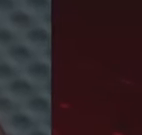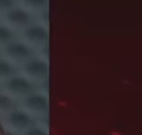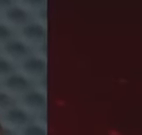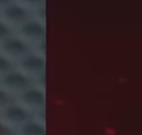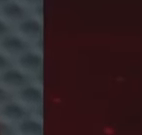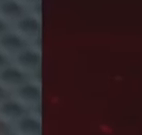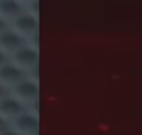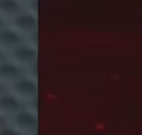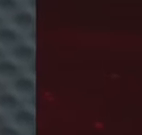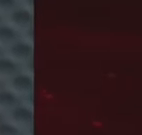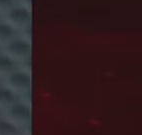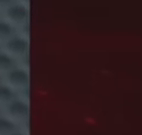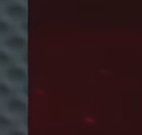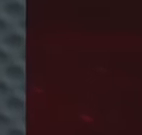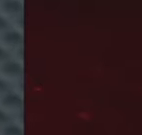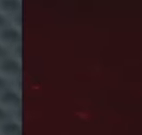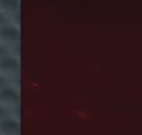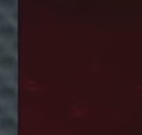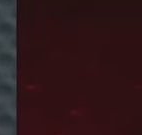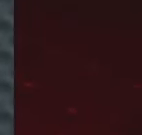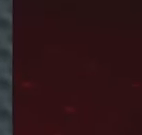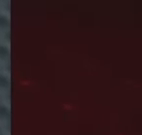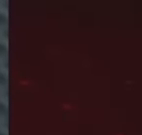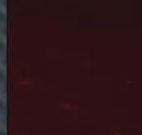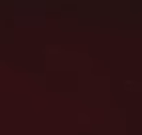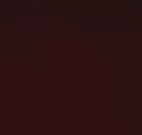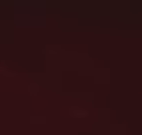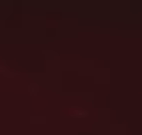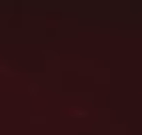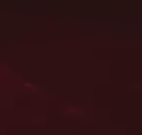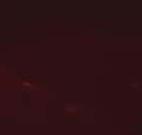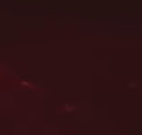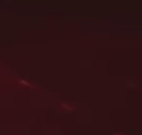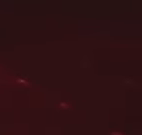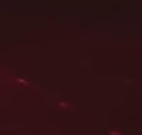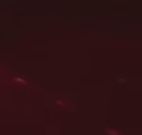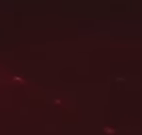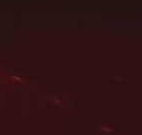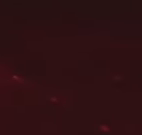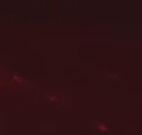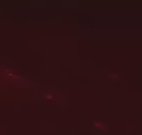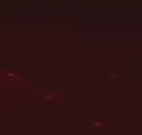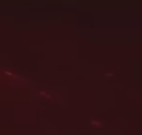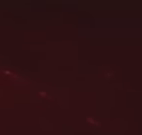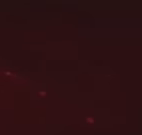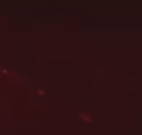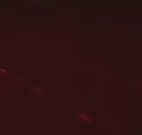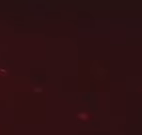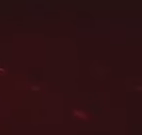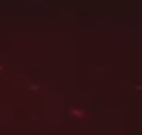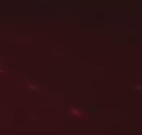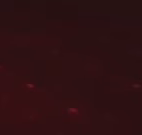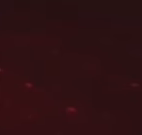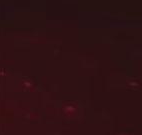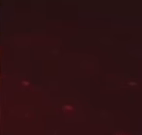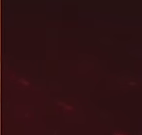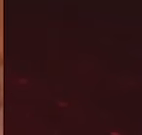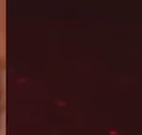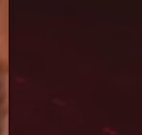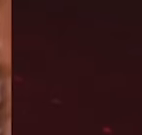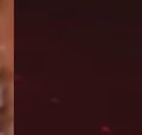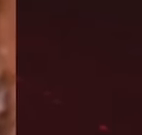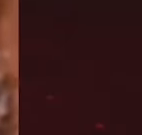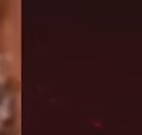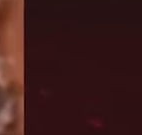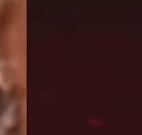plantea preguntas sobre la profundidad de su participación en el mundo del narcotráfico y la influencia que pudo haber ejercido en las